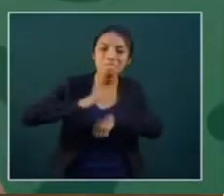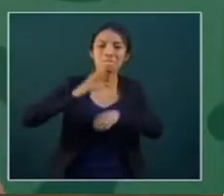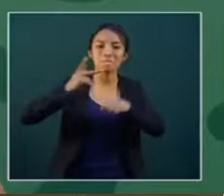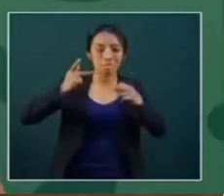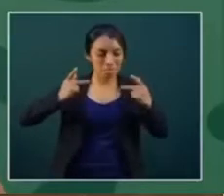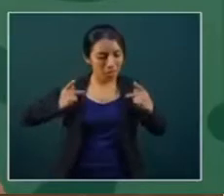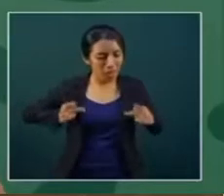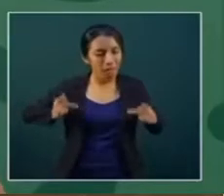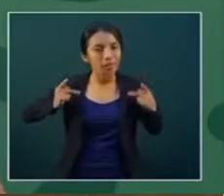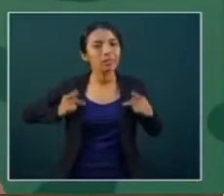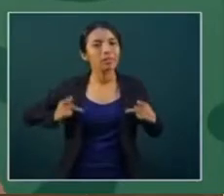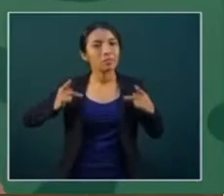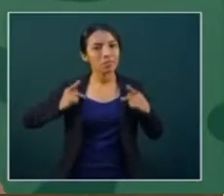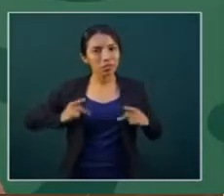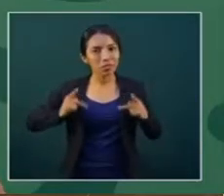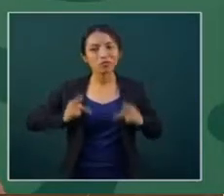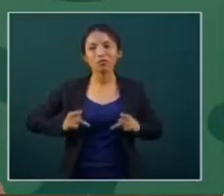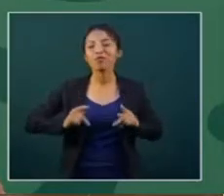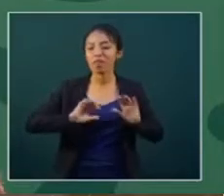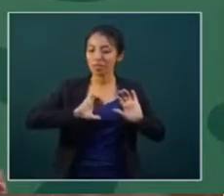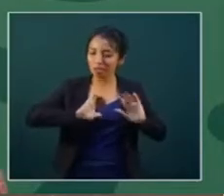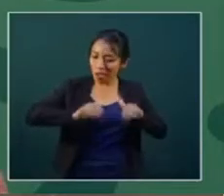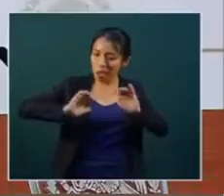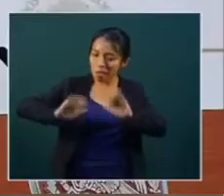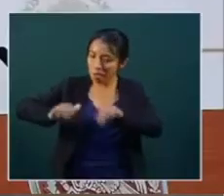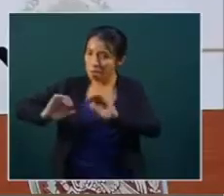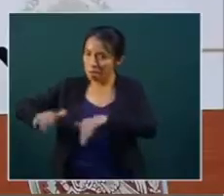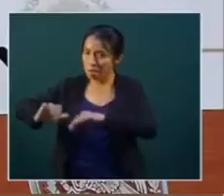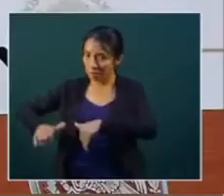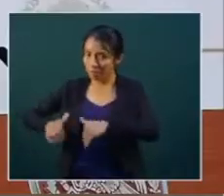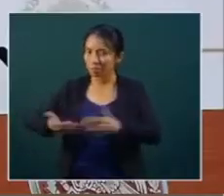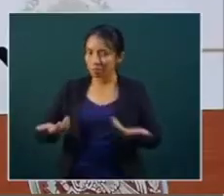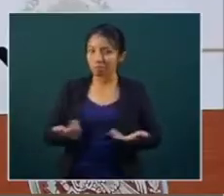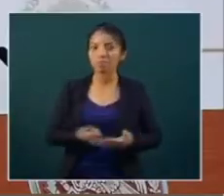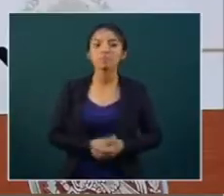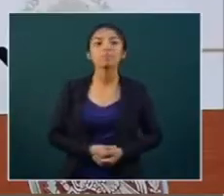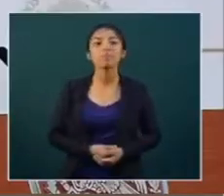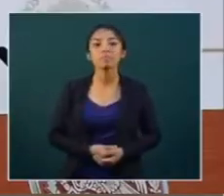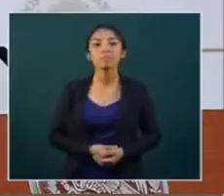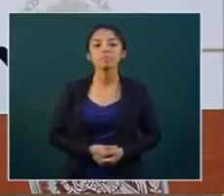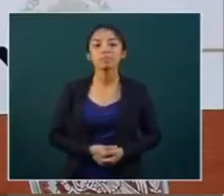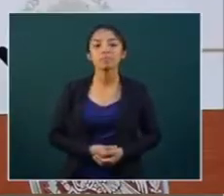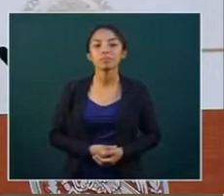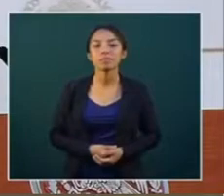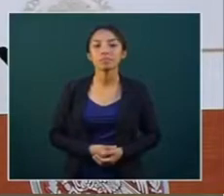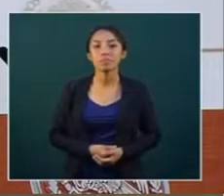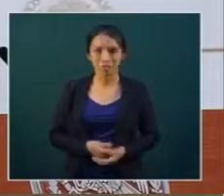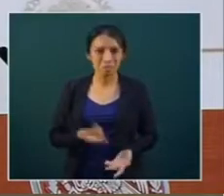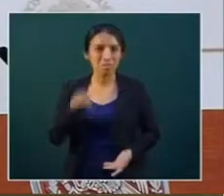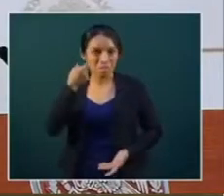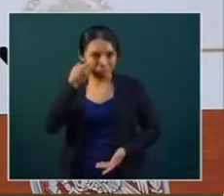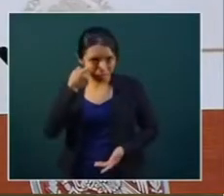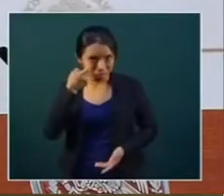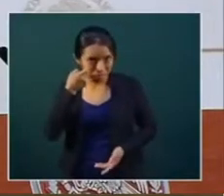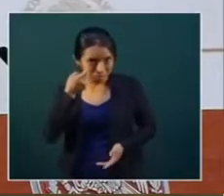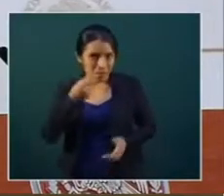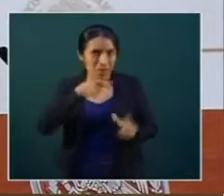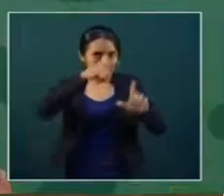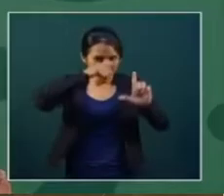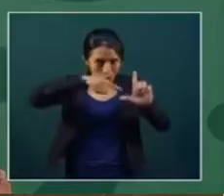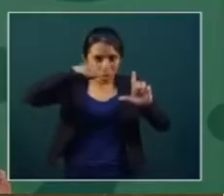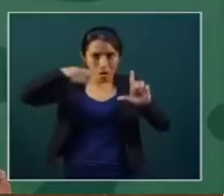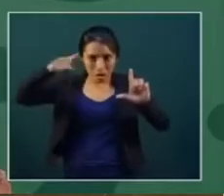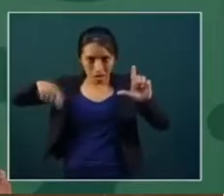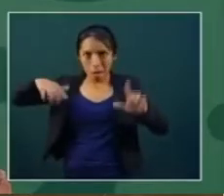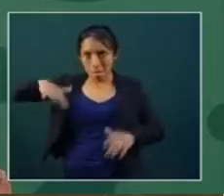Este lunes 26 de julio, durante su conferencia matutina emitida desde el estado de Veracruz, el presidente de México, Andrés